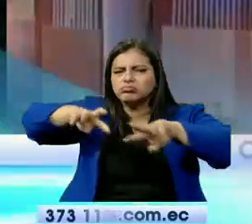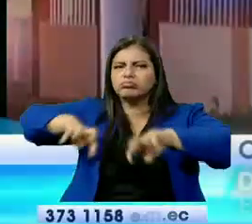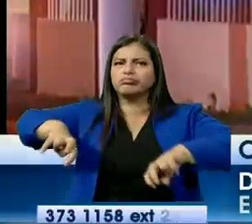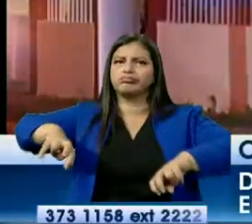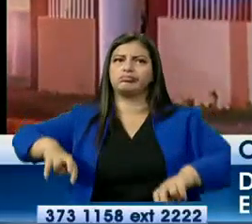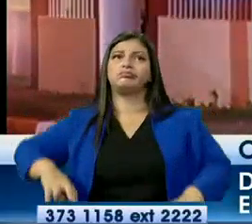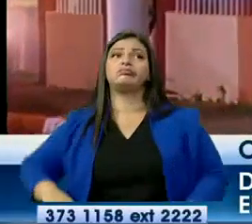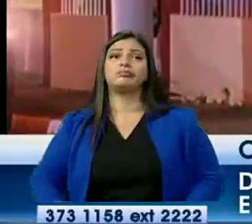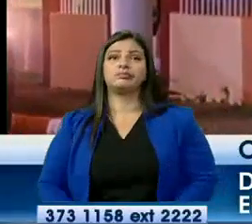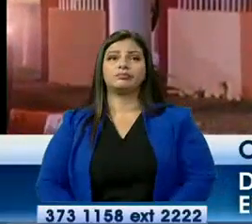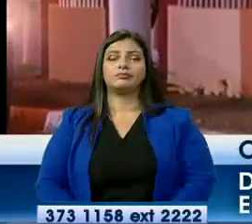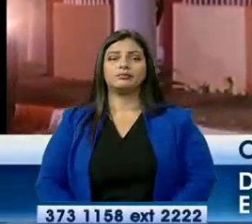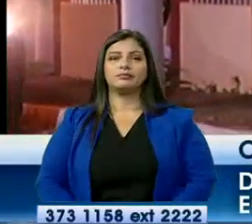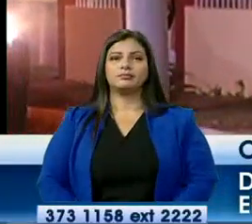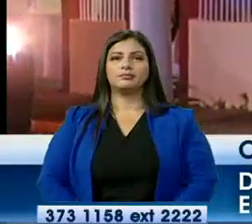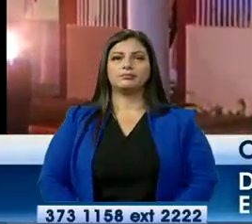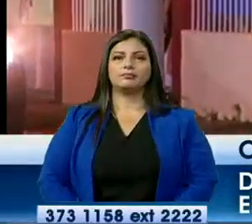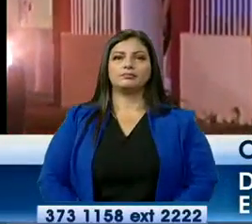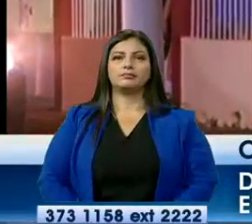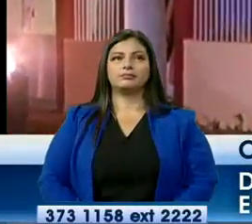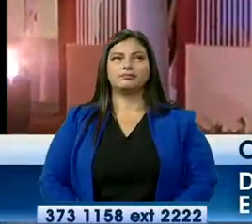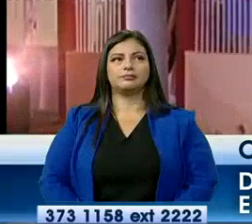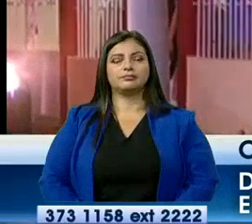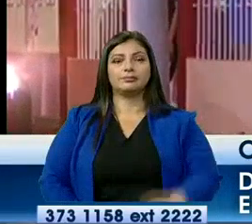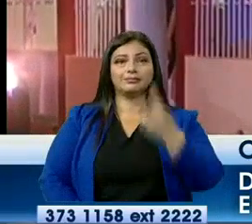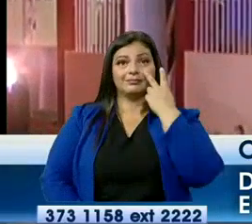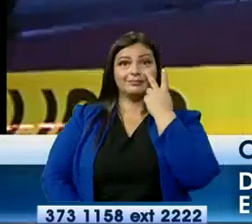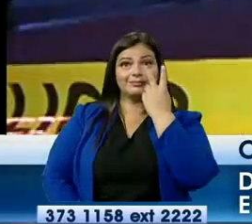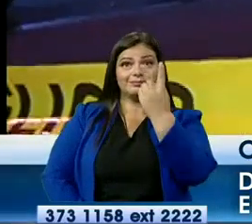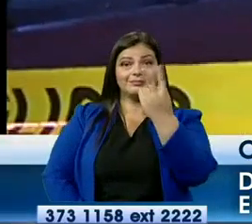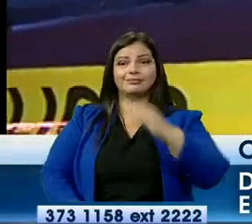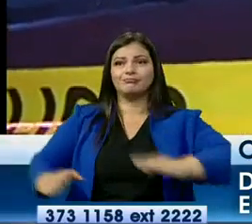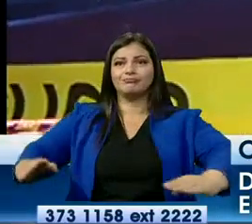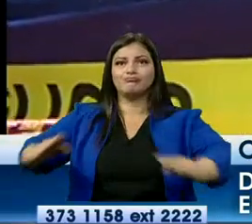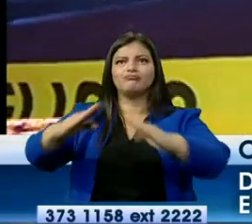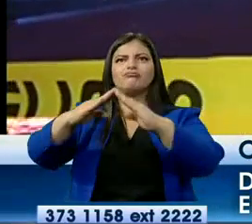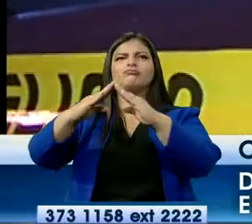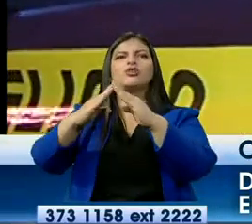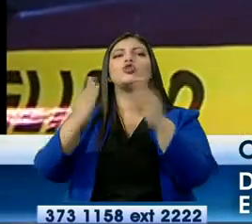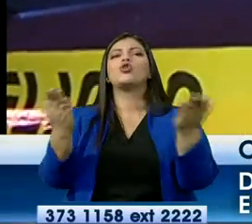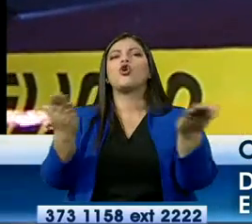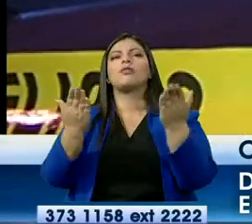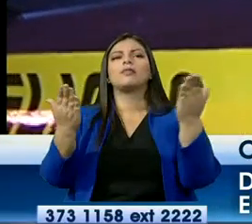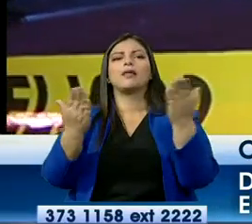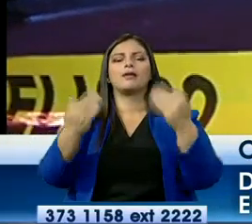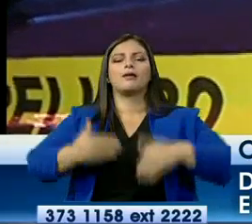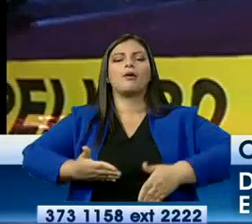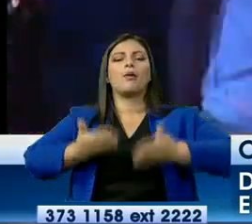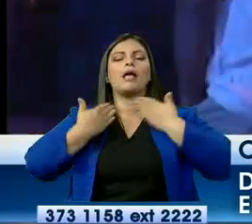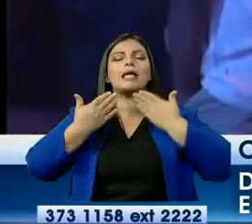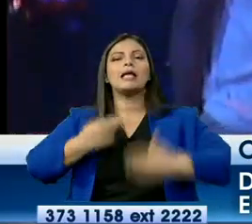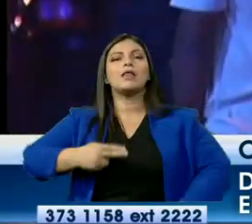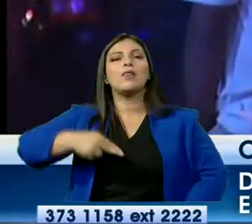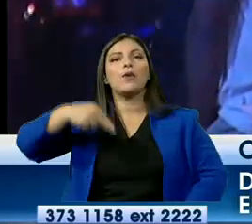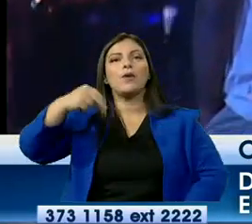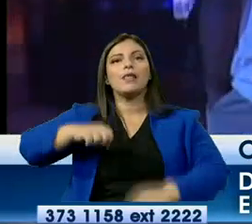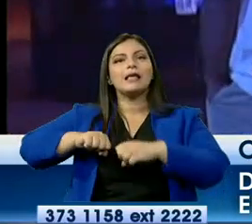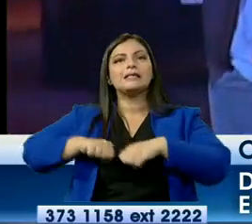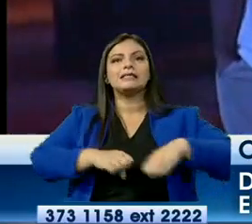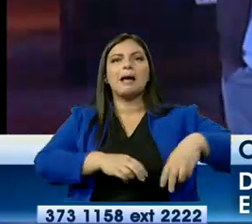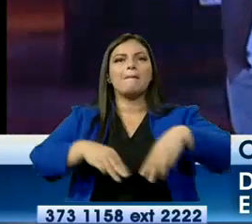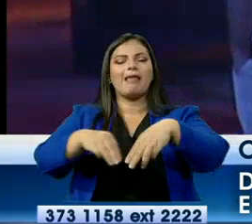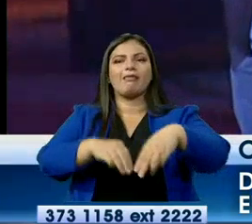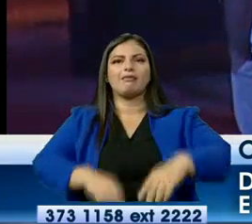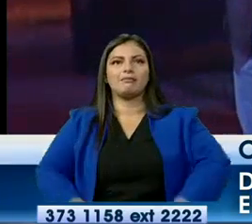El cuerpo se encontraba en el interior de este domicilio, en Samanes 3, norte de Guayaquil, y en